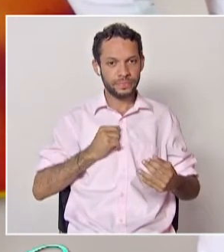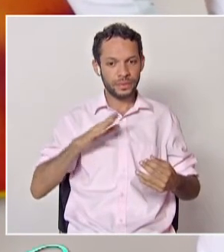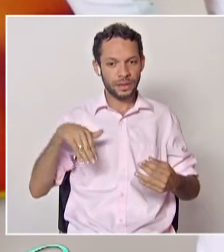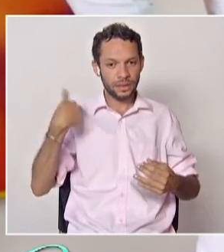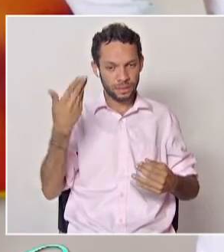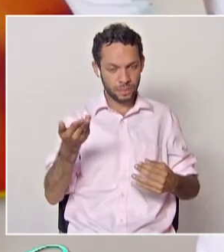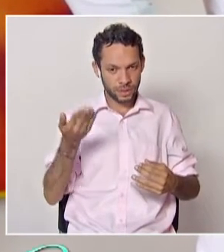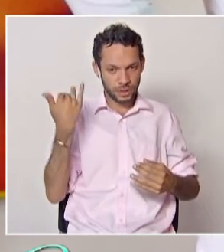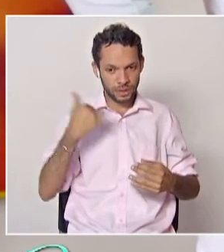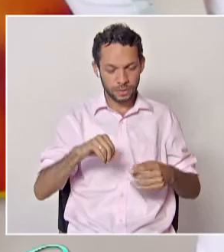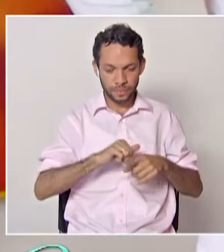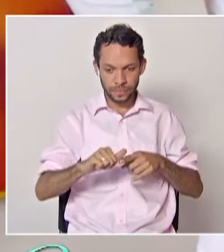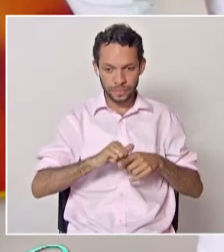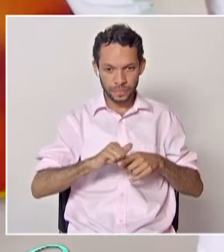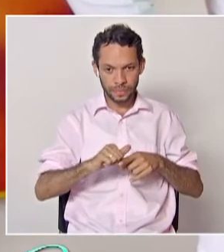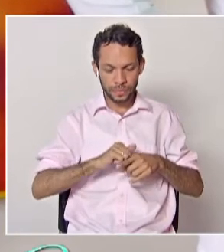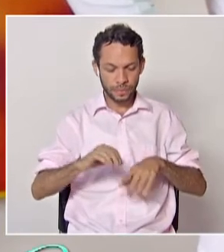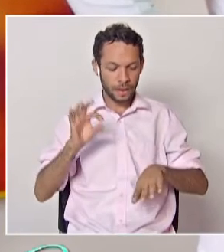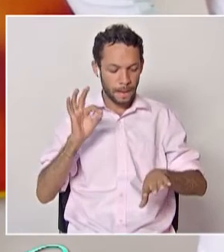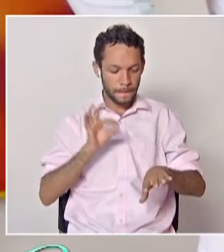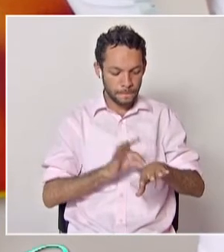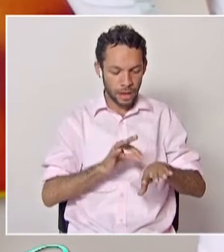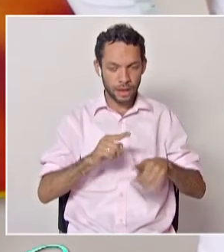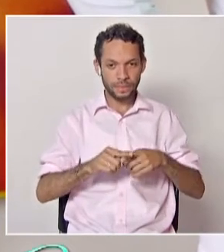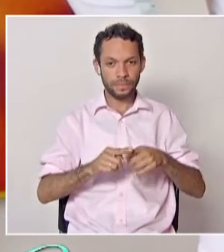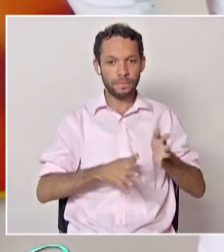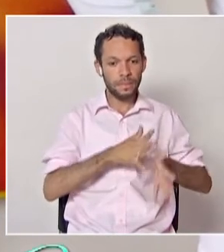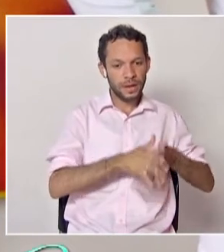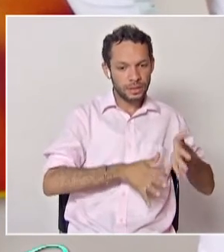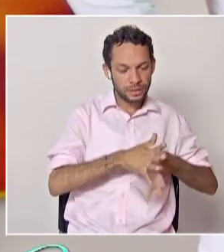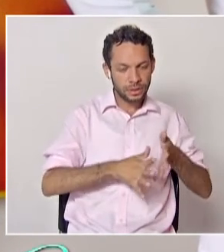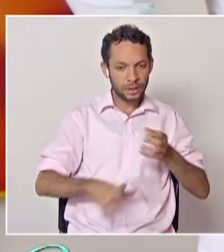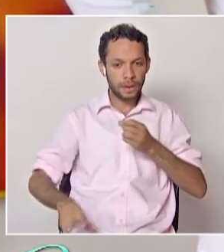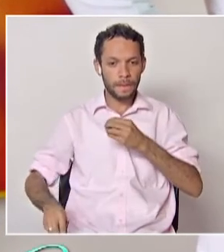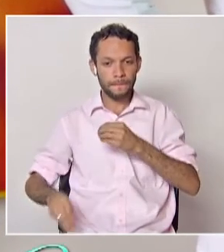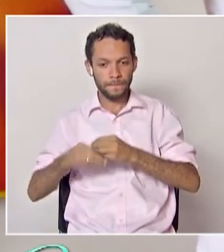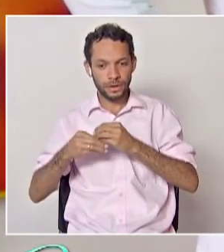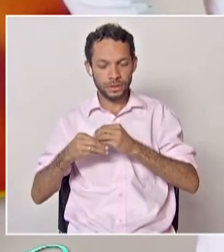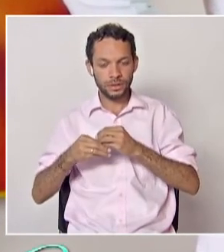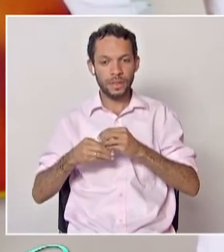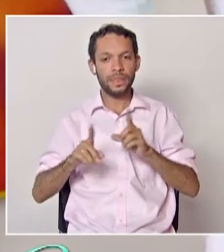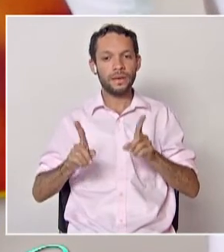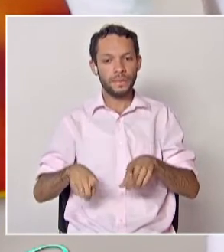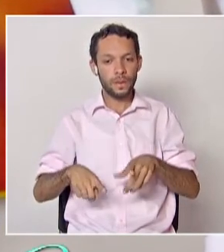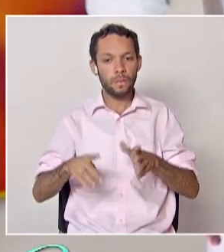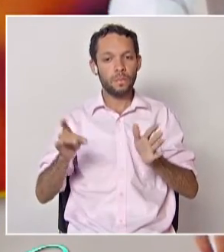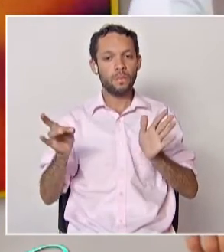después de haber hecho todo el procedimiento con agujas, quiropraxia, a veces nos apoyamos en unos punticos de